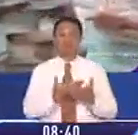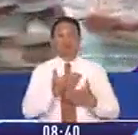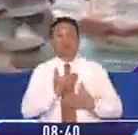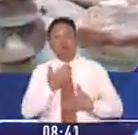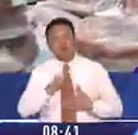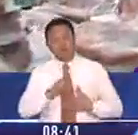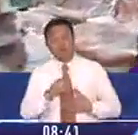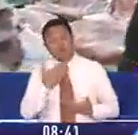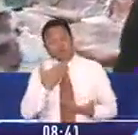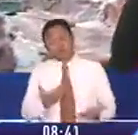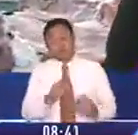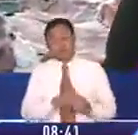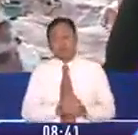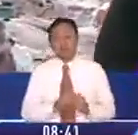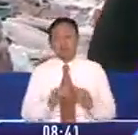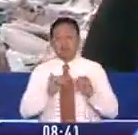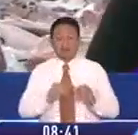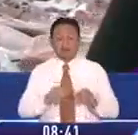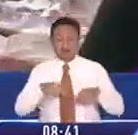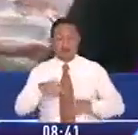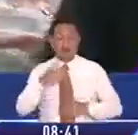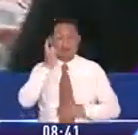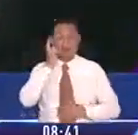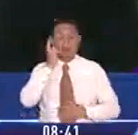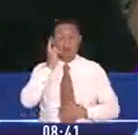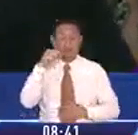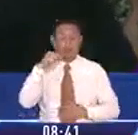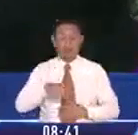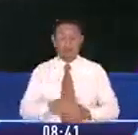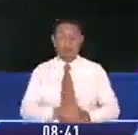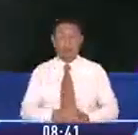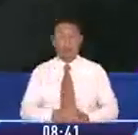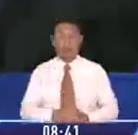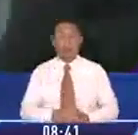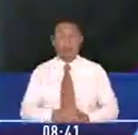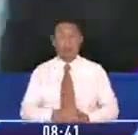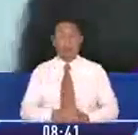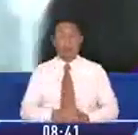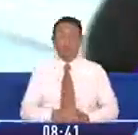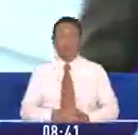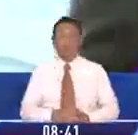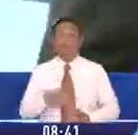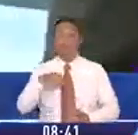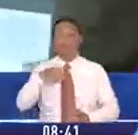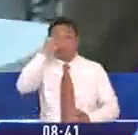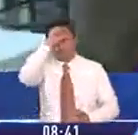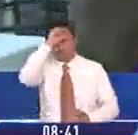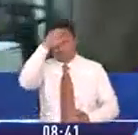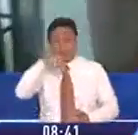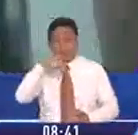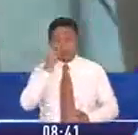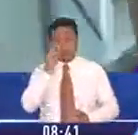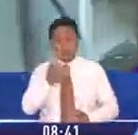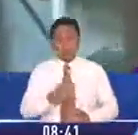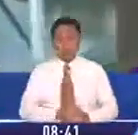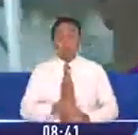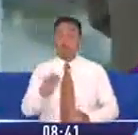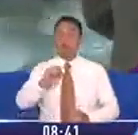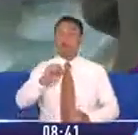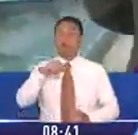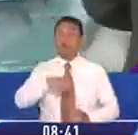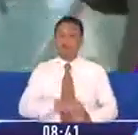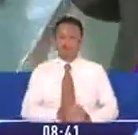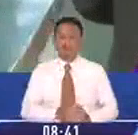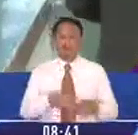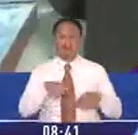tomo la palabra. Nos vamos a quedar desayunando acá. Nos vamos a quedar desayunando acá porque hay un hornado espectacular, dice usted, alcalde. Así es, ya uno